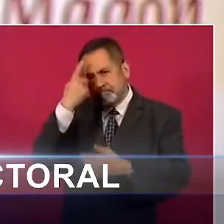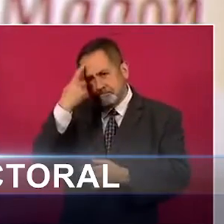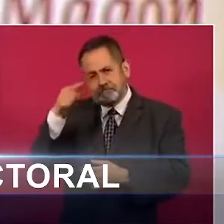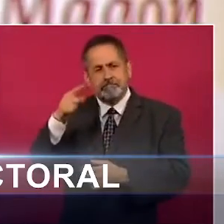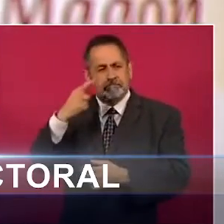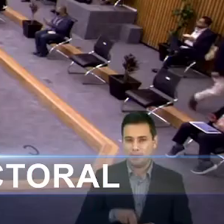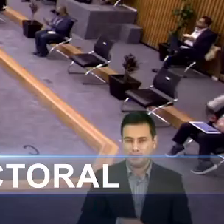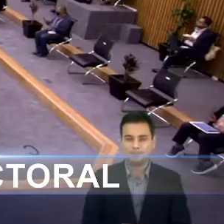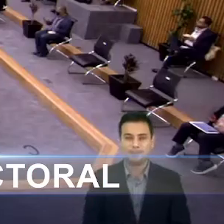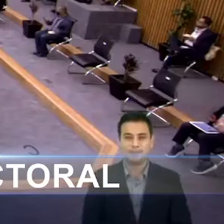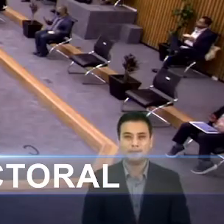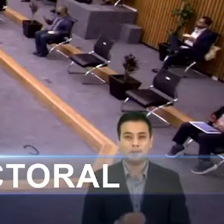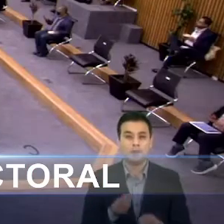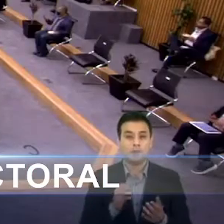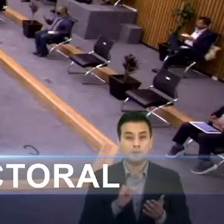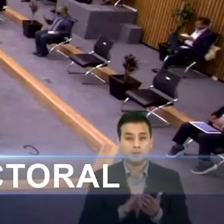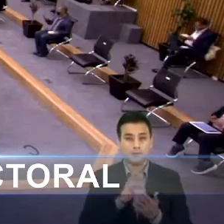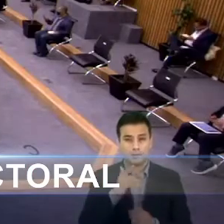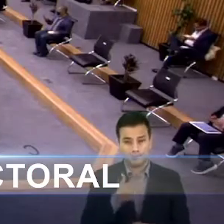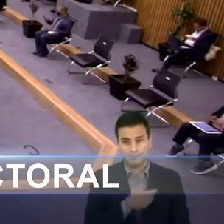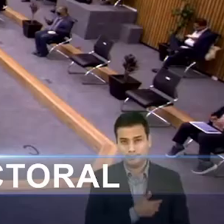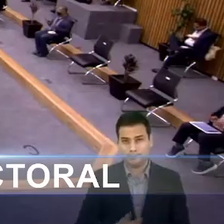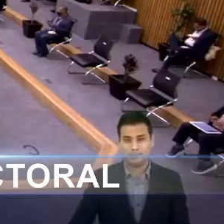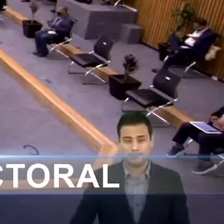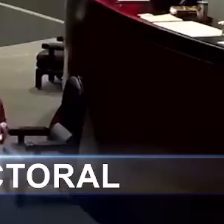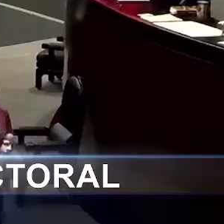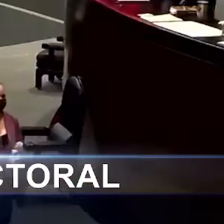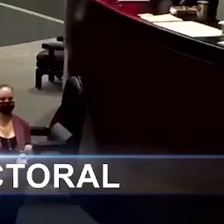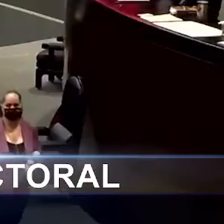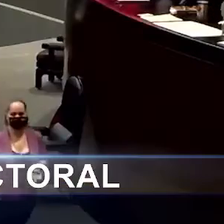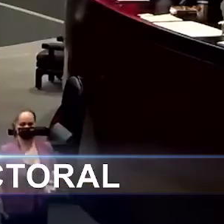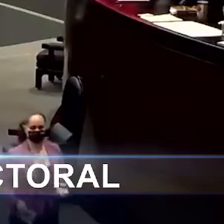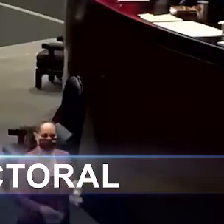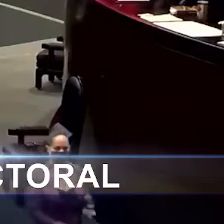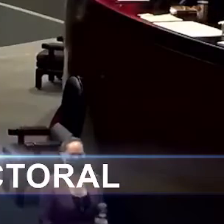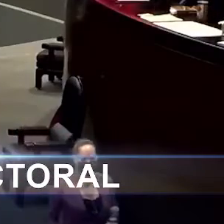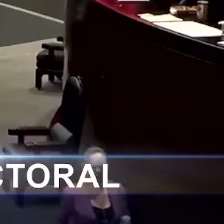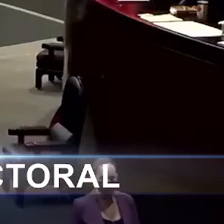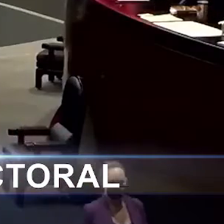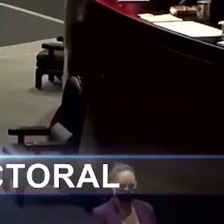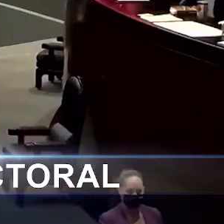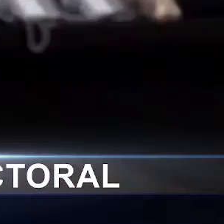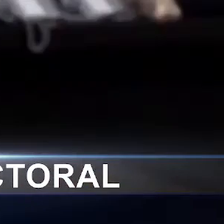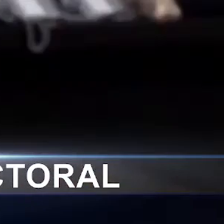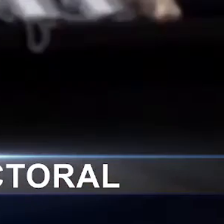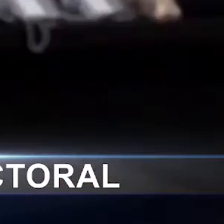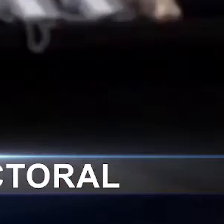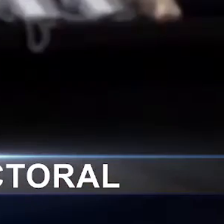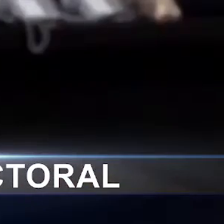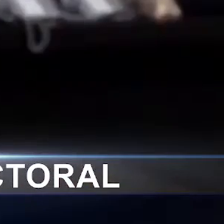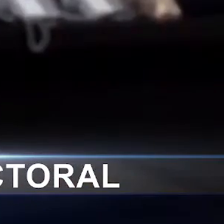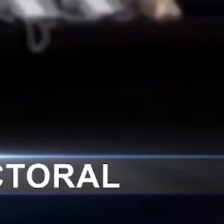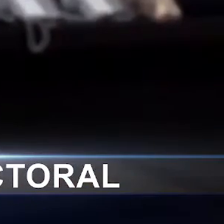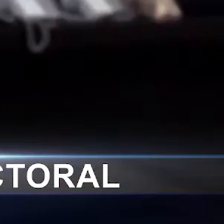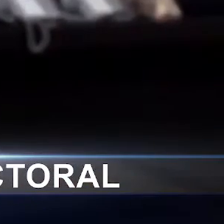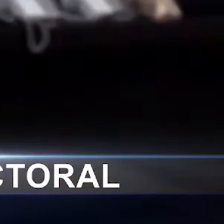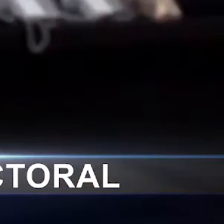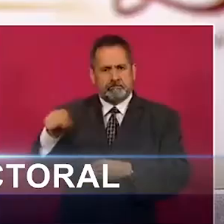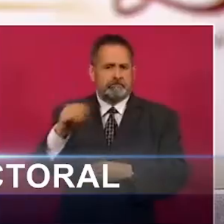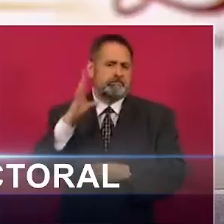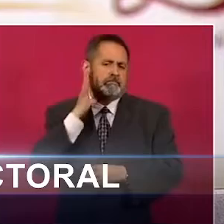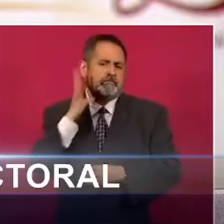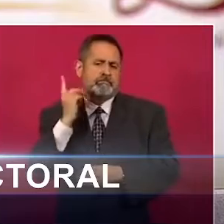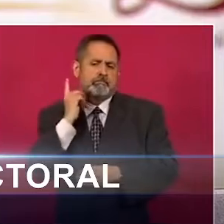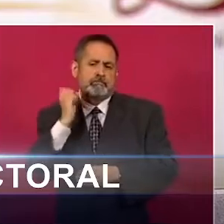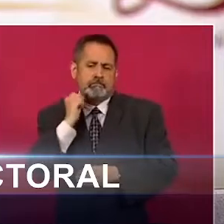pues ir en contra de nuestros antepasados no que lucharon tanto precisamente por darnos patria por darnos libertad